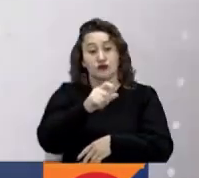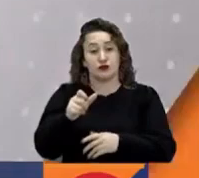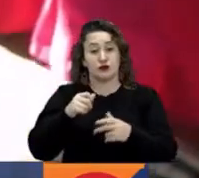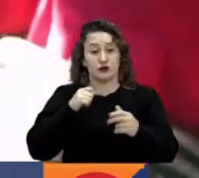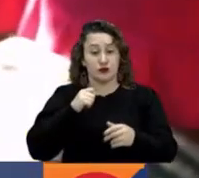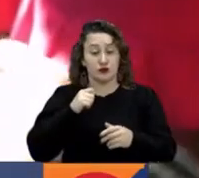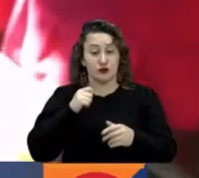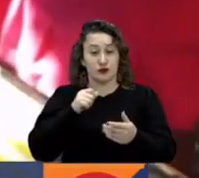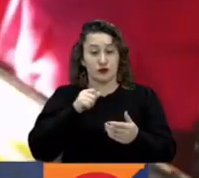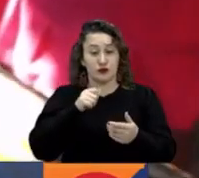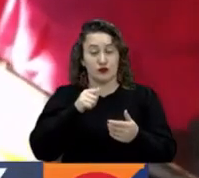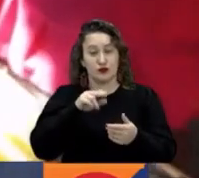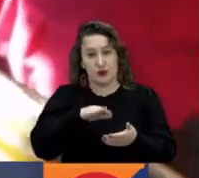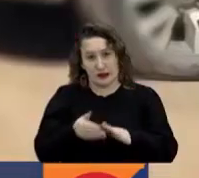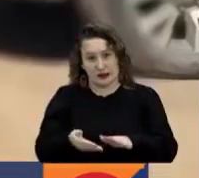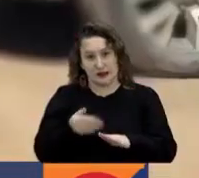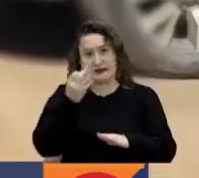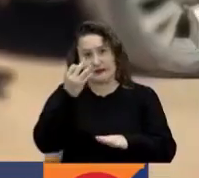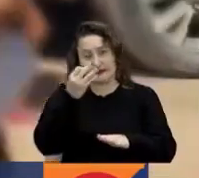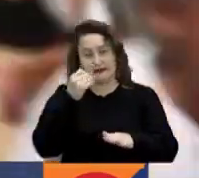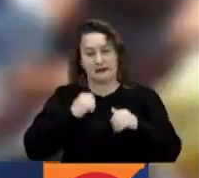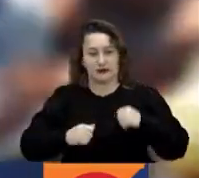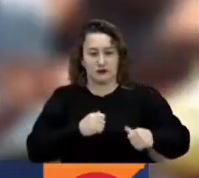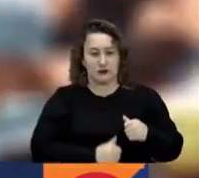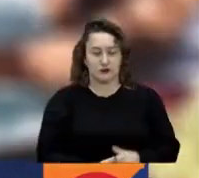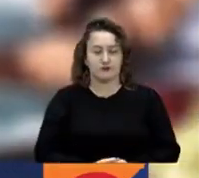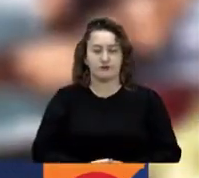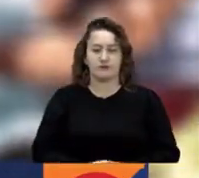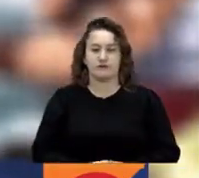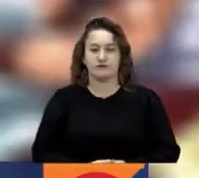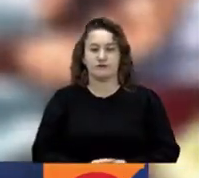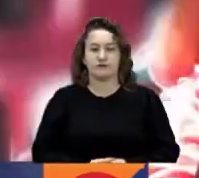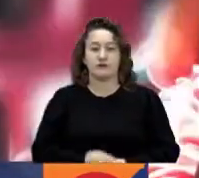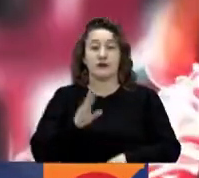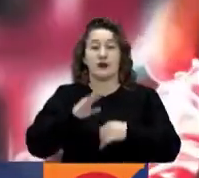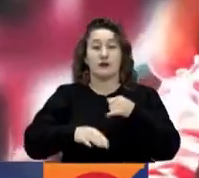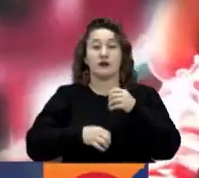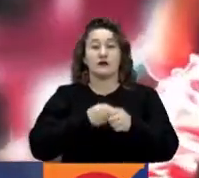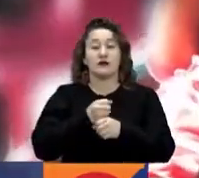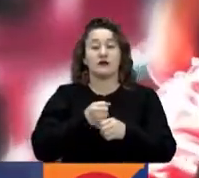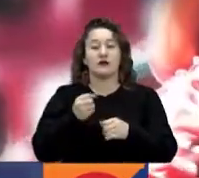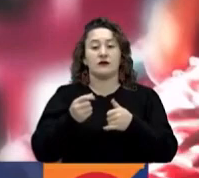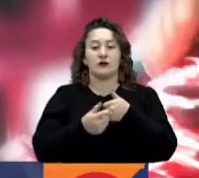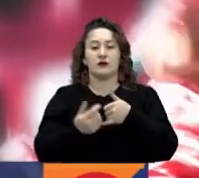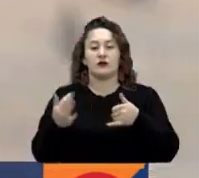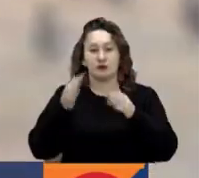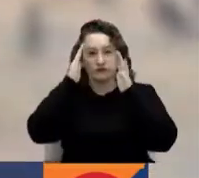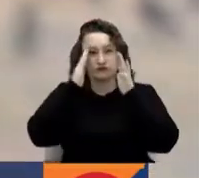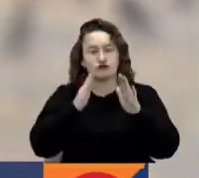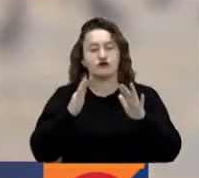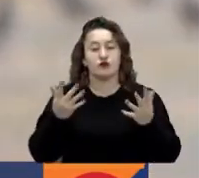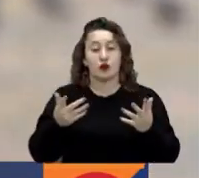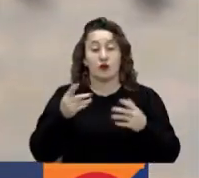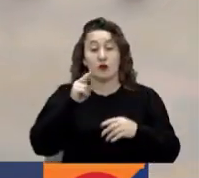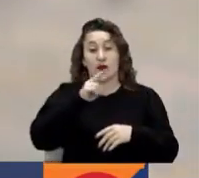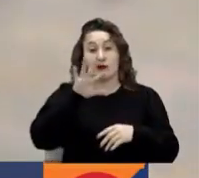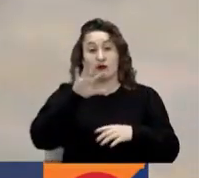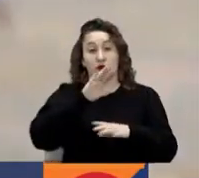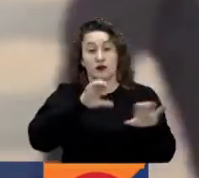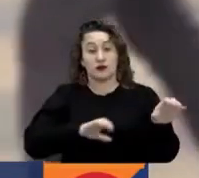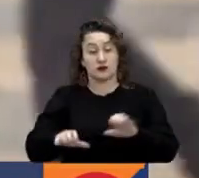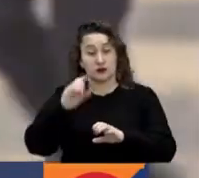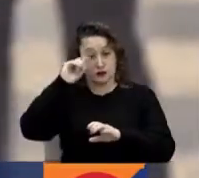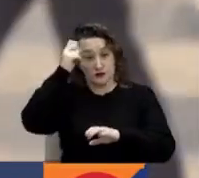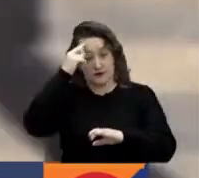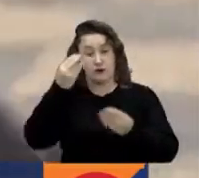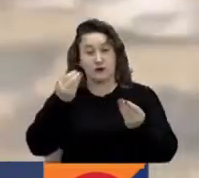heridos. Medidas urgentes para atender a los menores de edad en el Guaviare. Gobierno Nacional emprenderá 25 acciones para proteger los